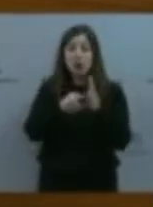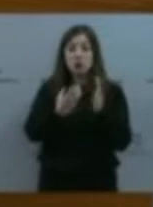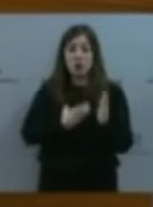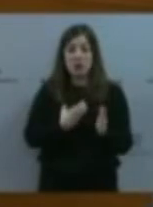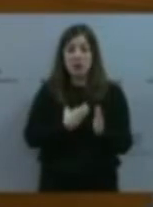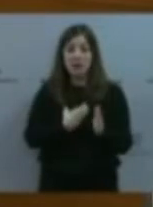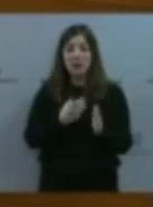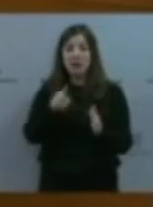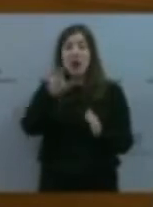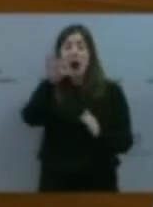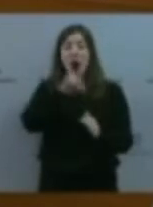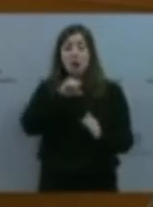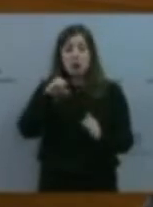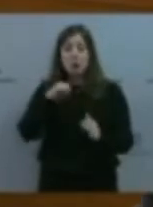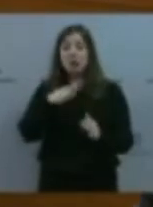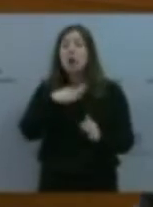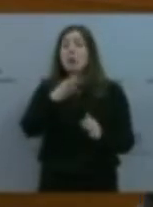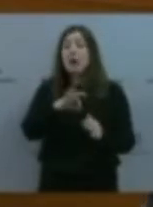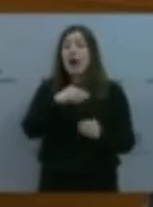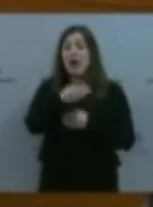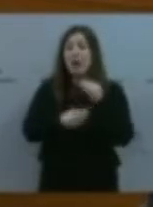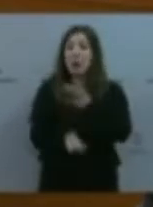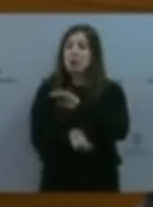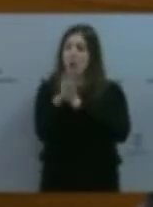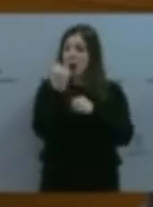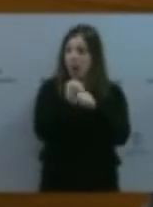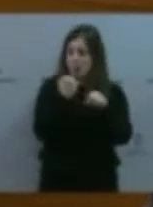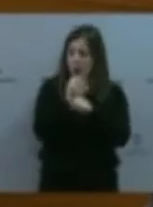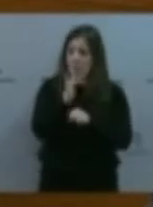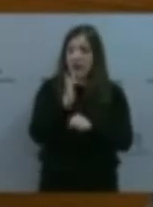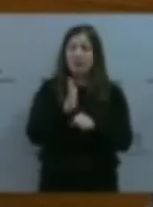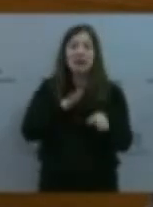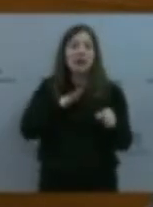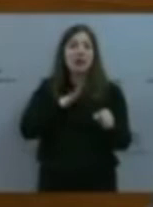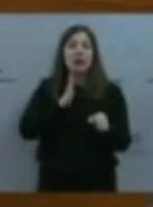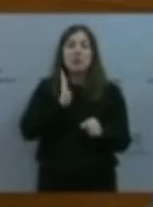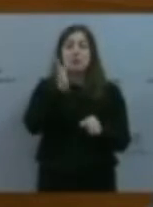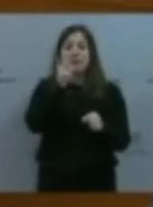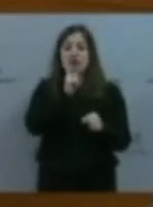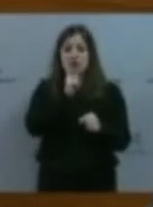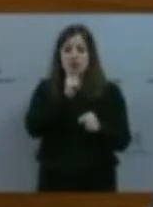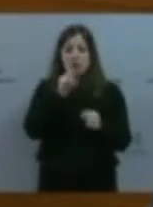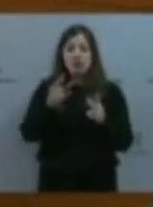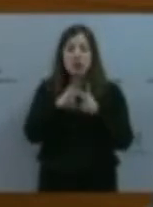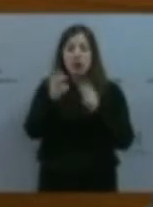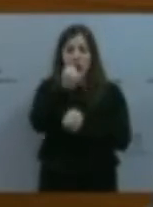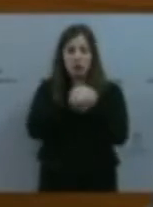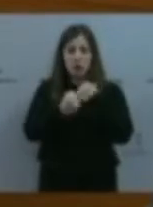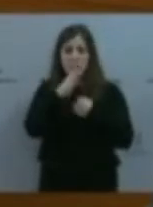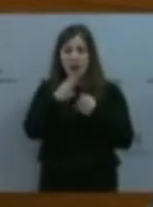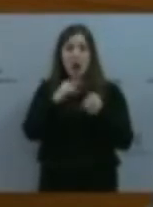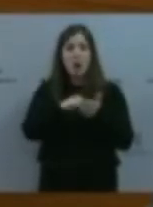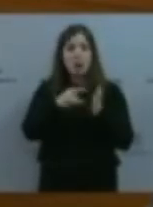de generar empleo, el impacto socioeconómico que tienen realmente la aplicación de estos proyectos en el territorio y, por último, que